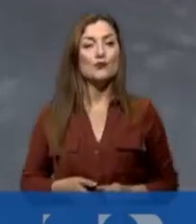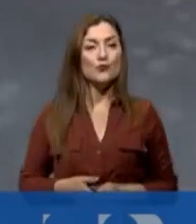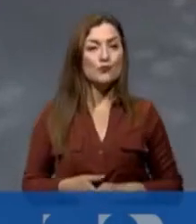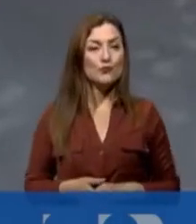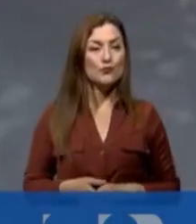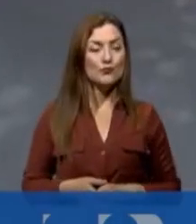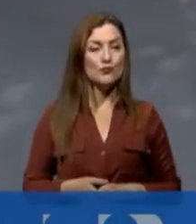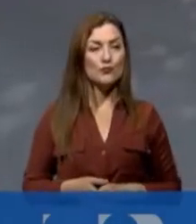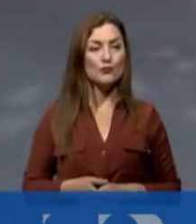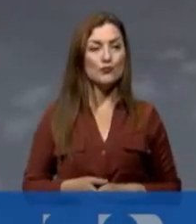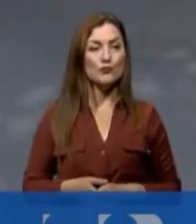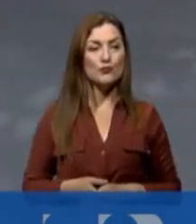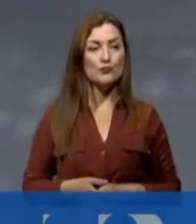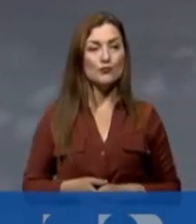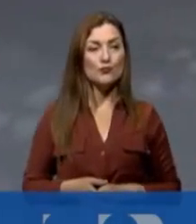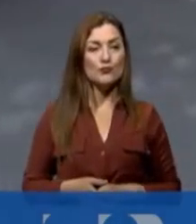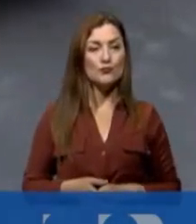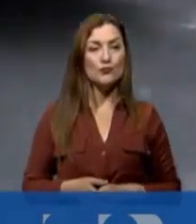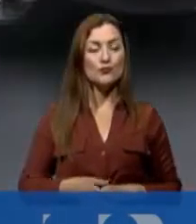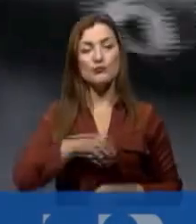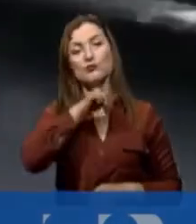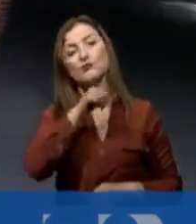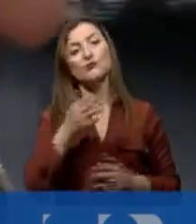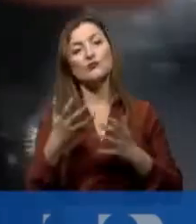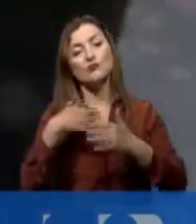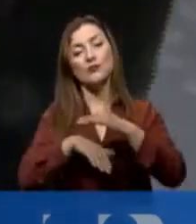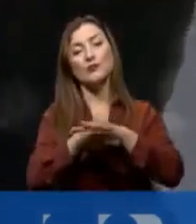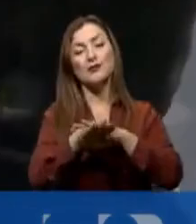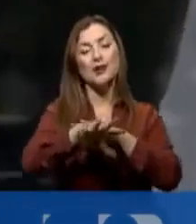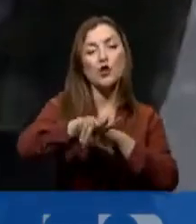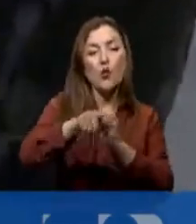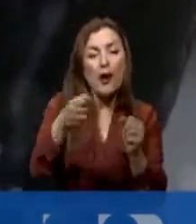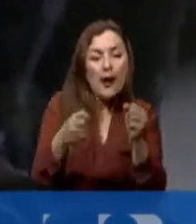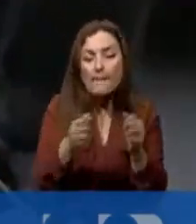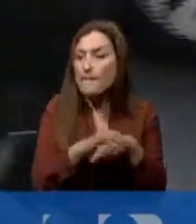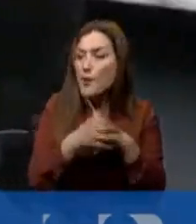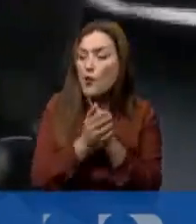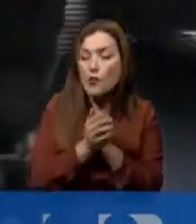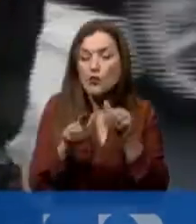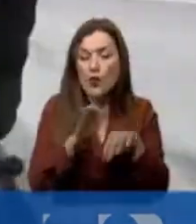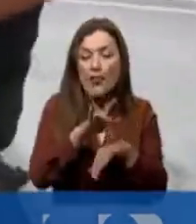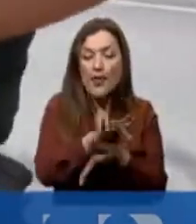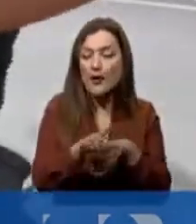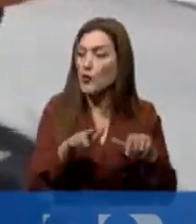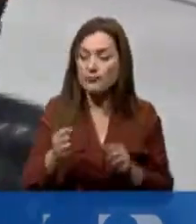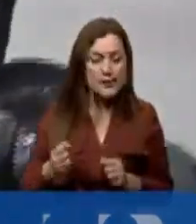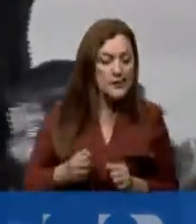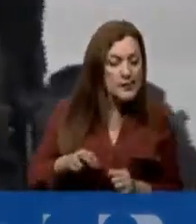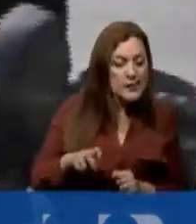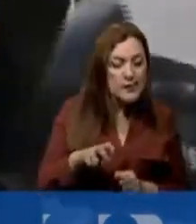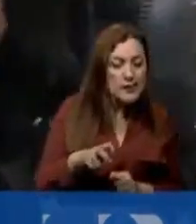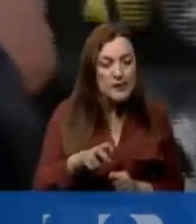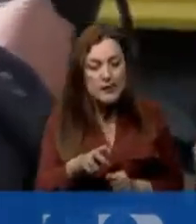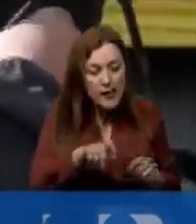de los delincuentes justamente que intentan robar vehículos en horas de la madrugada, aprovechando los sitios abandonados. Hemos tenido este problema,